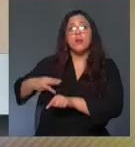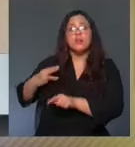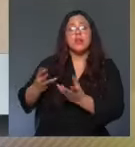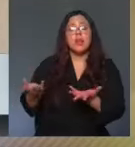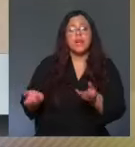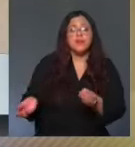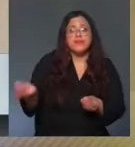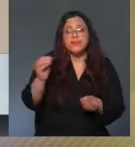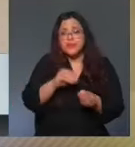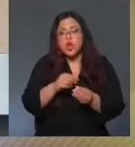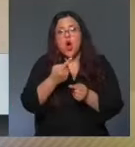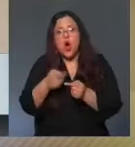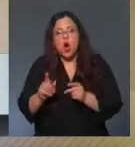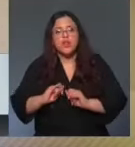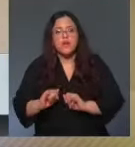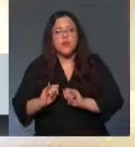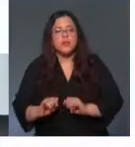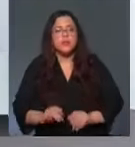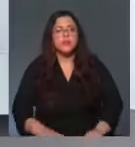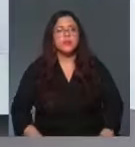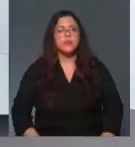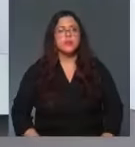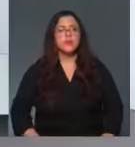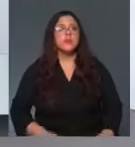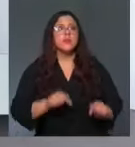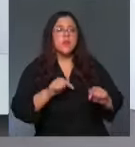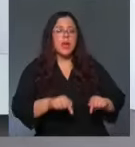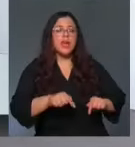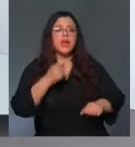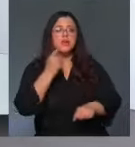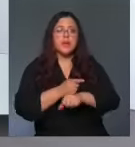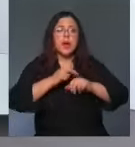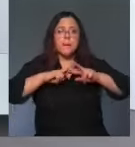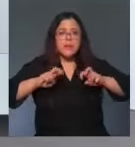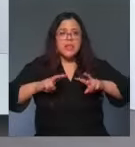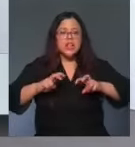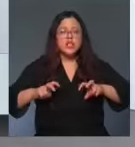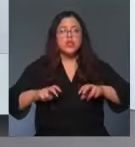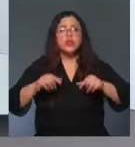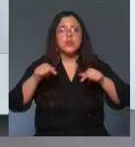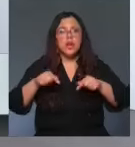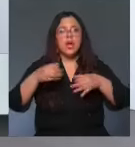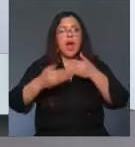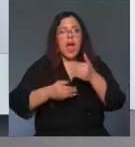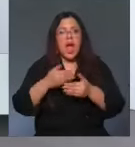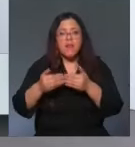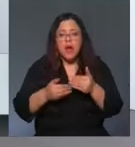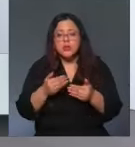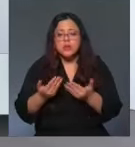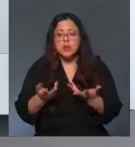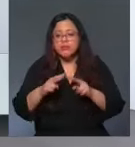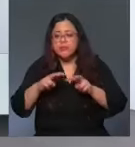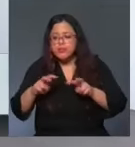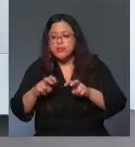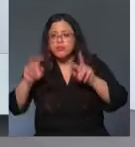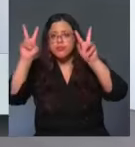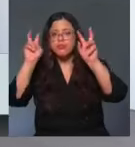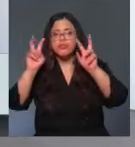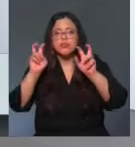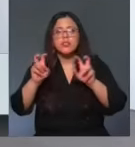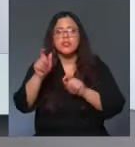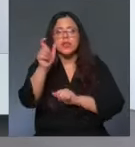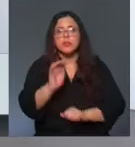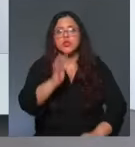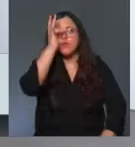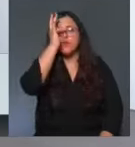nuevo antecedente. Se instruyó un sumario en donde avanzó hasta cierto punto el funcionario en